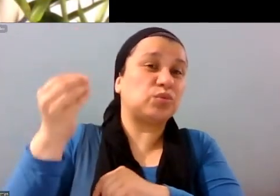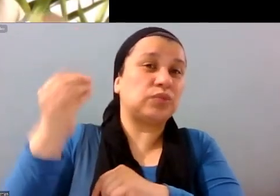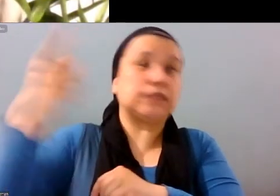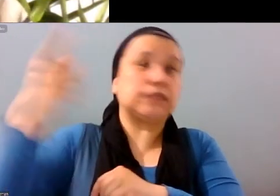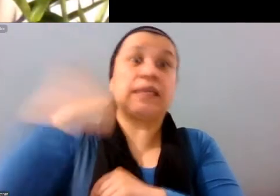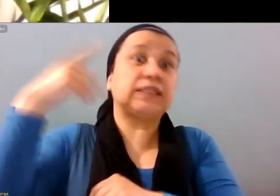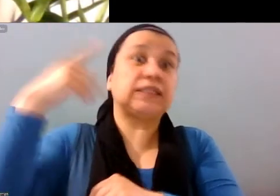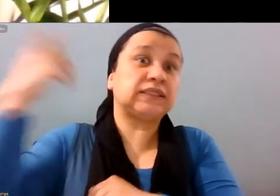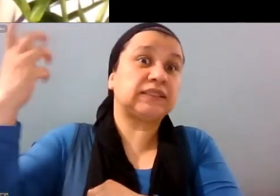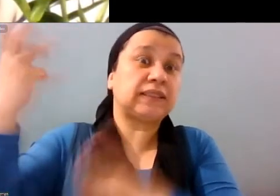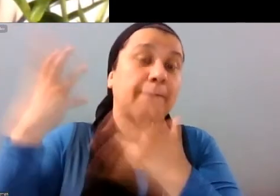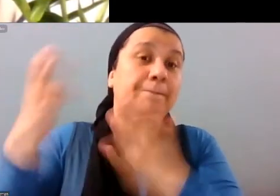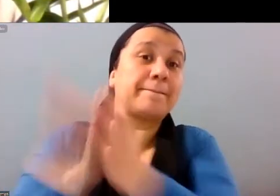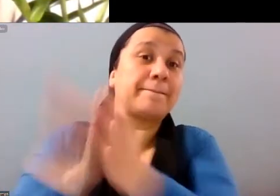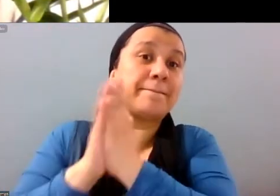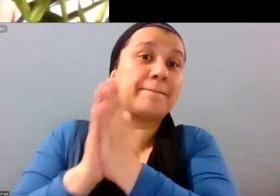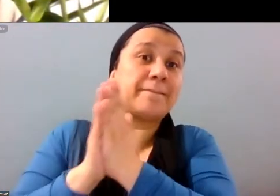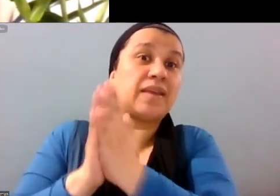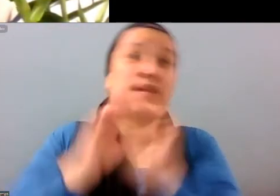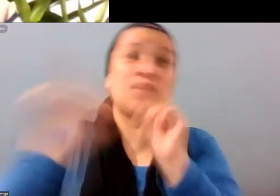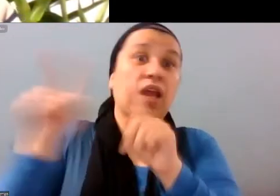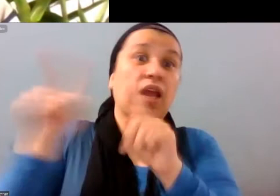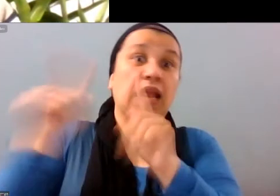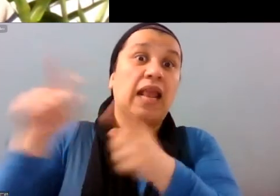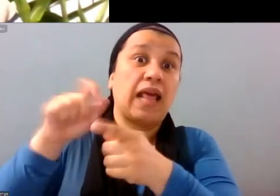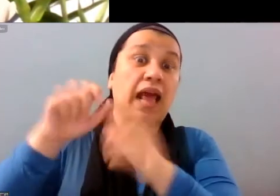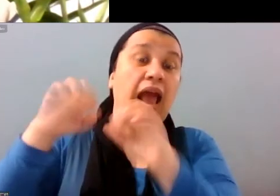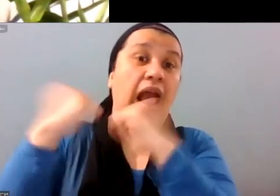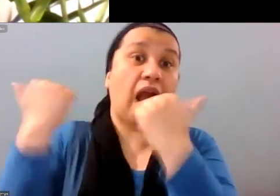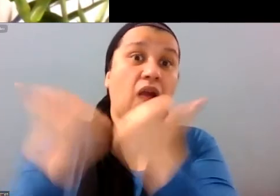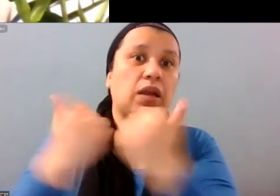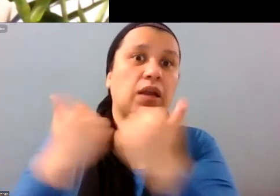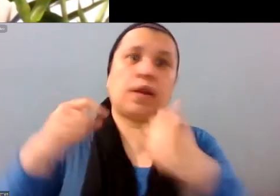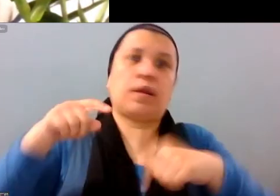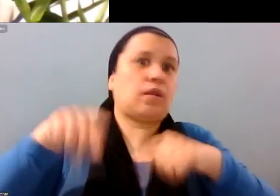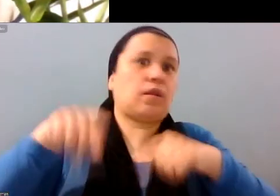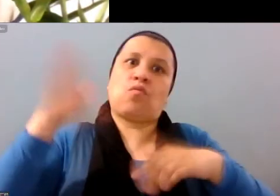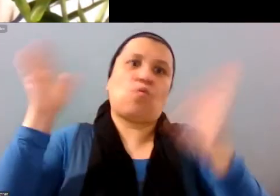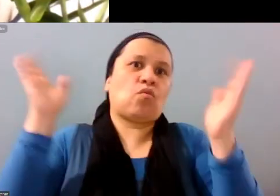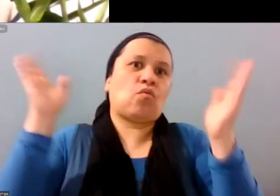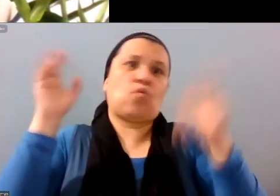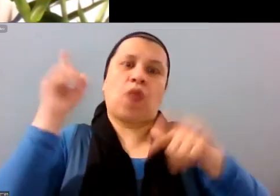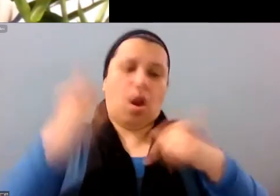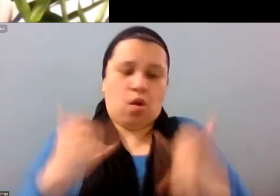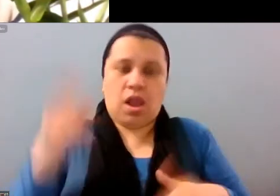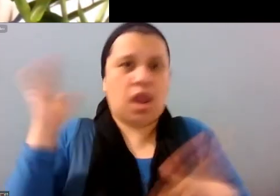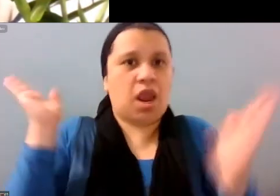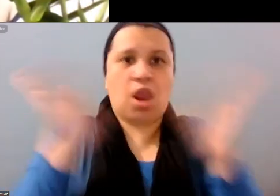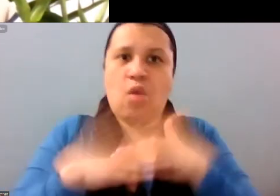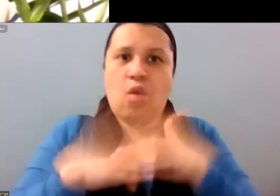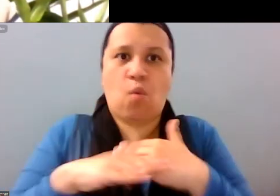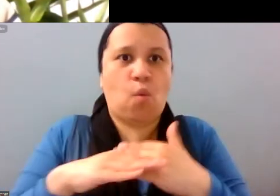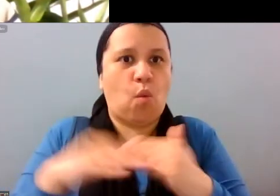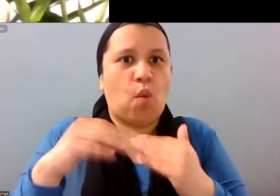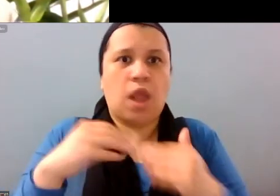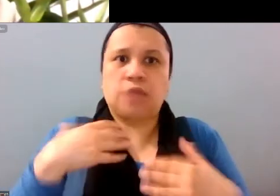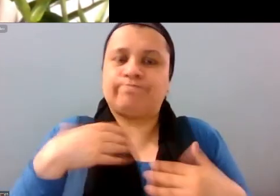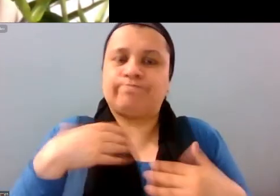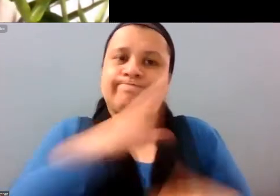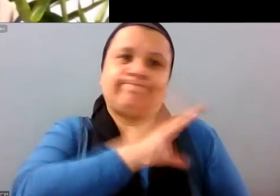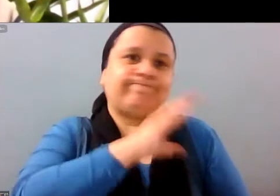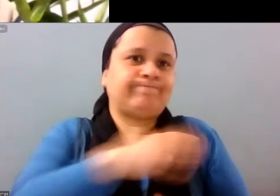un retorno a las aulas sin que existan todavía las condiciones de salud epidemiológicas como para que